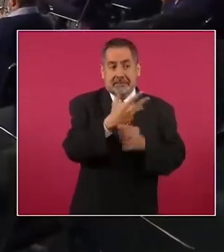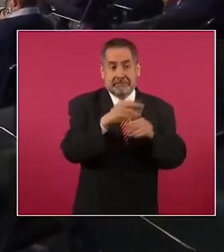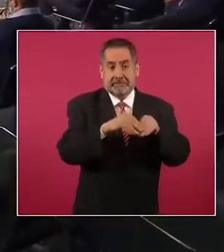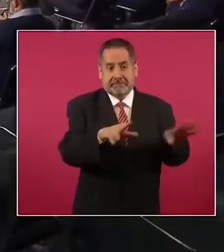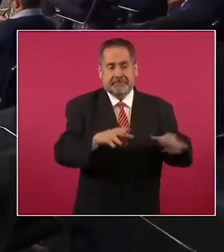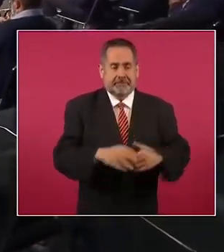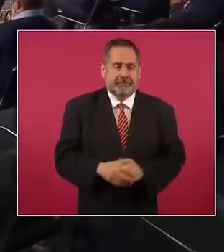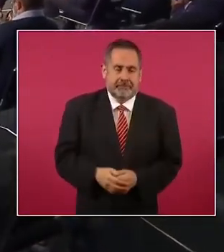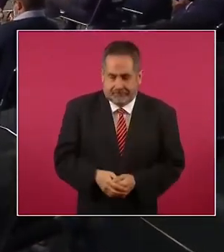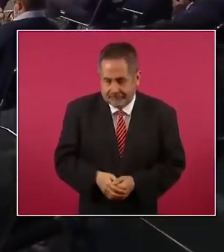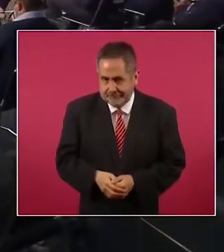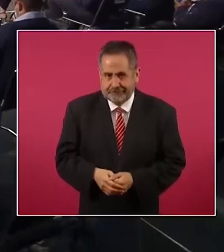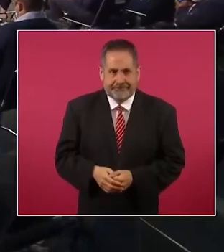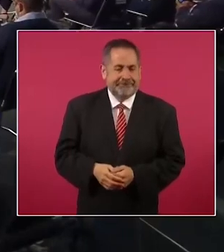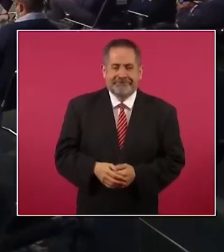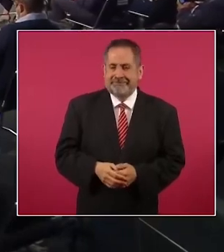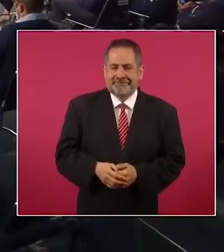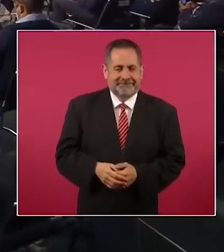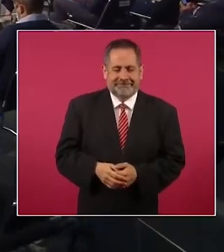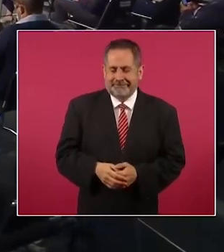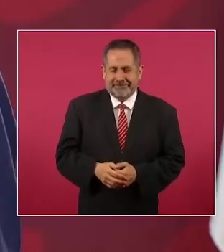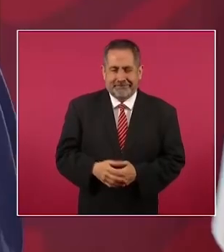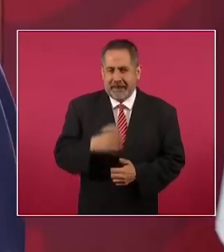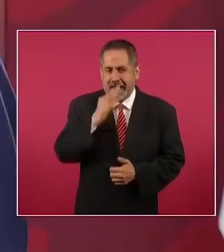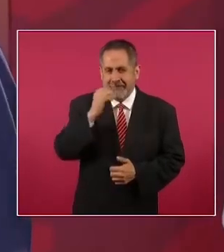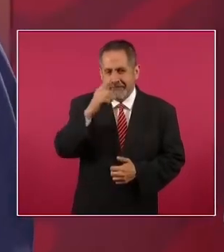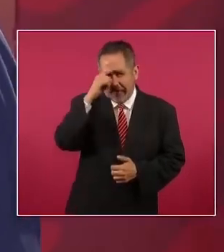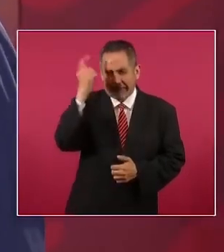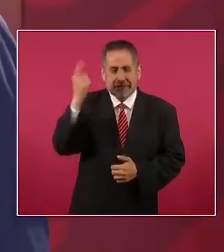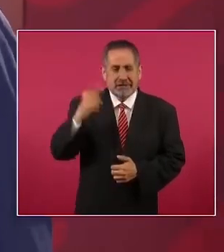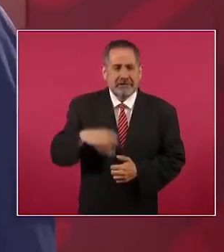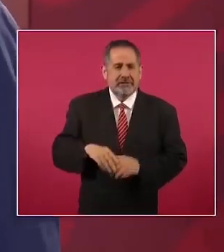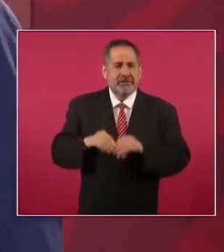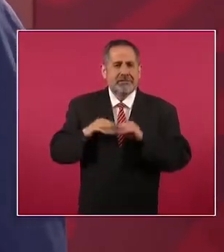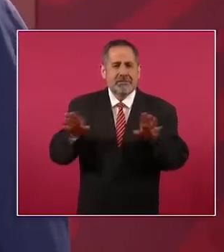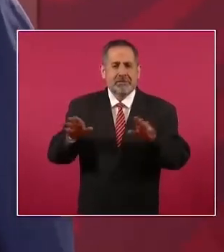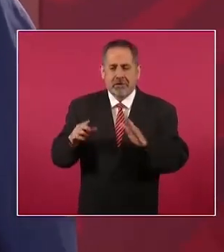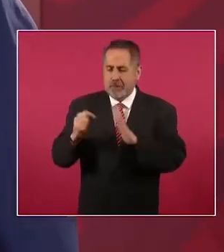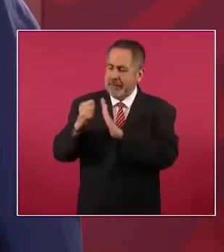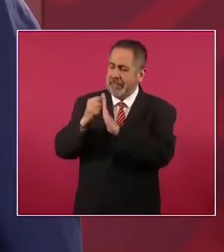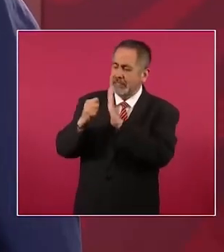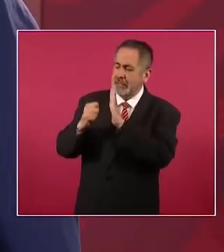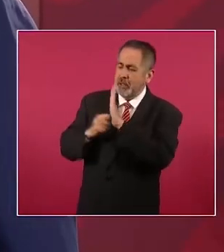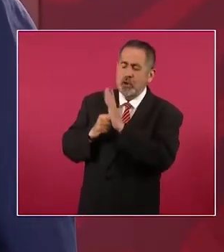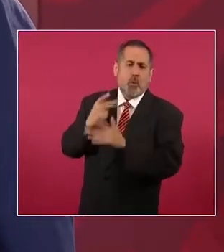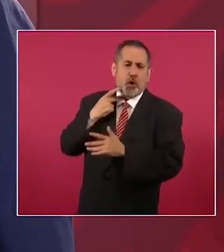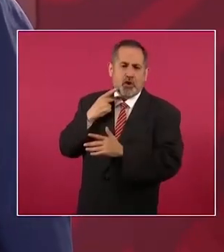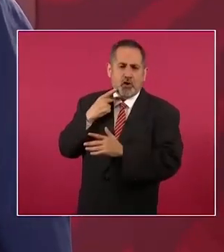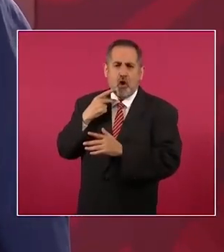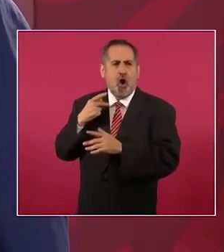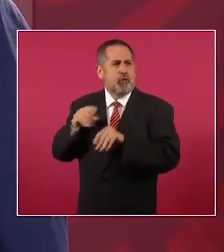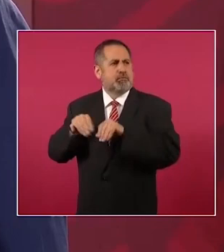Es muy sencillo. Yo puedo dar a conocer mi testamento político.